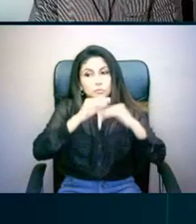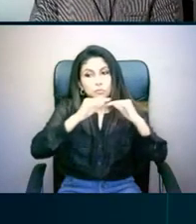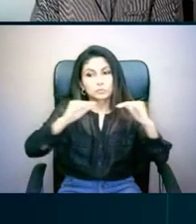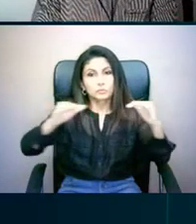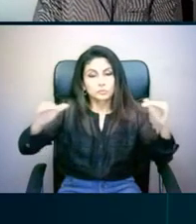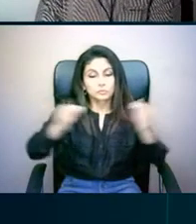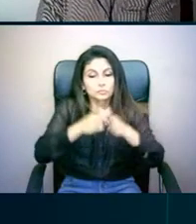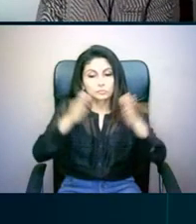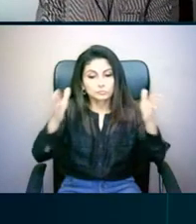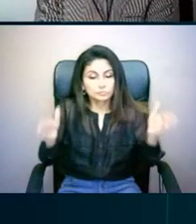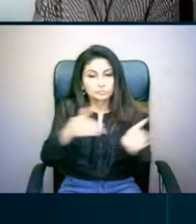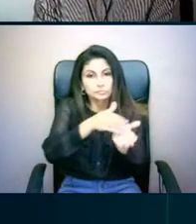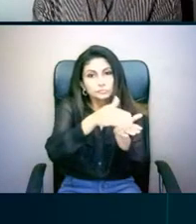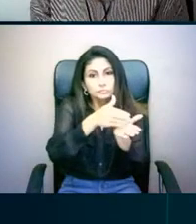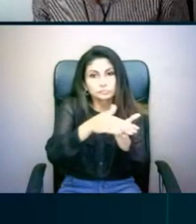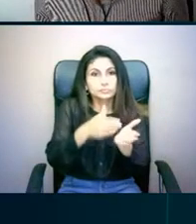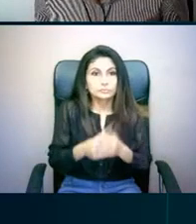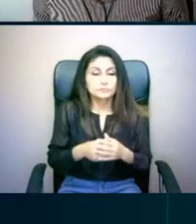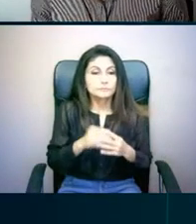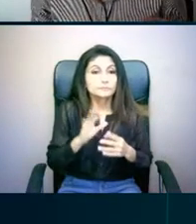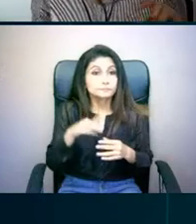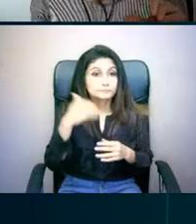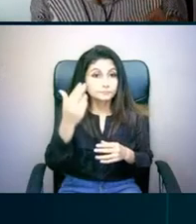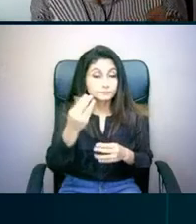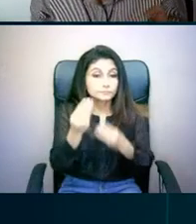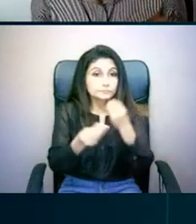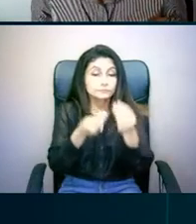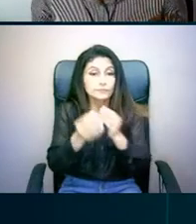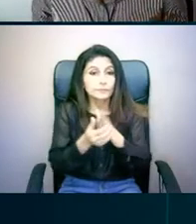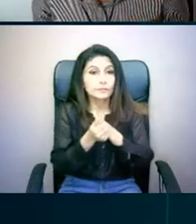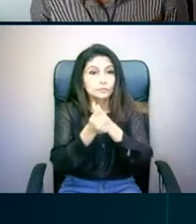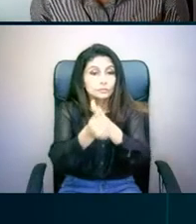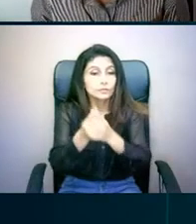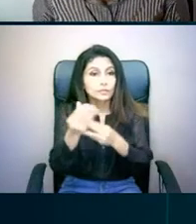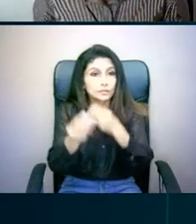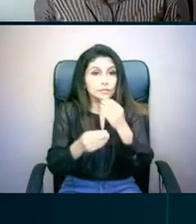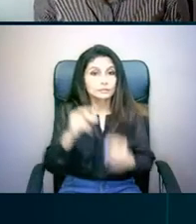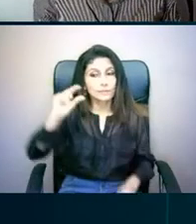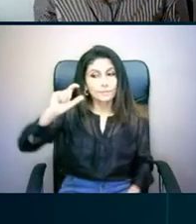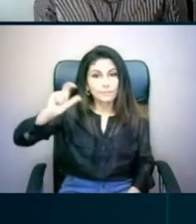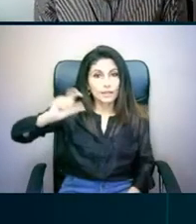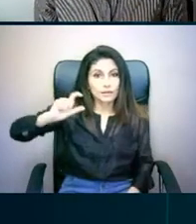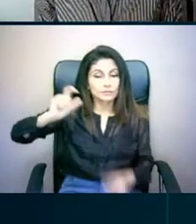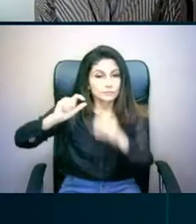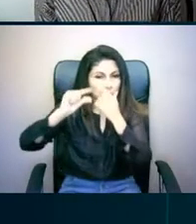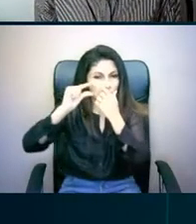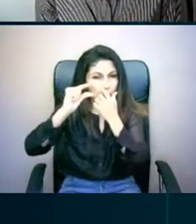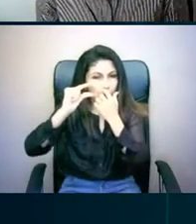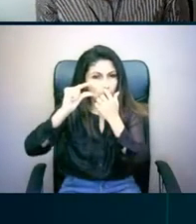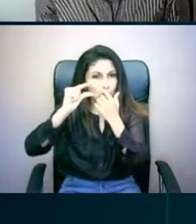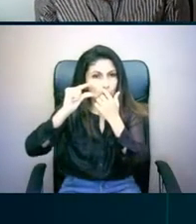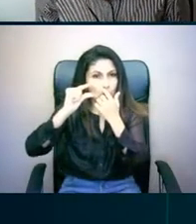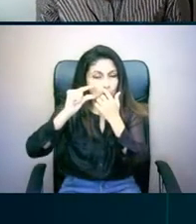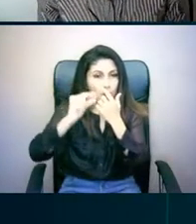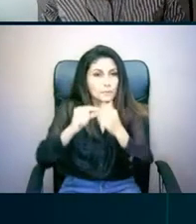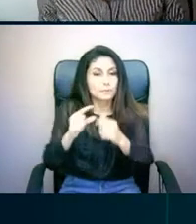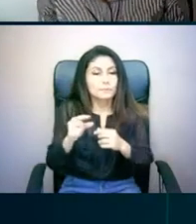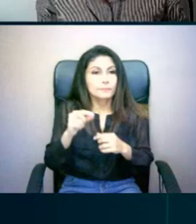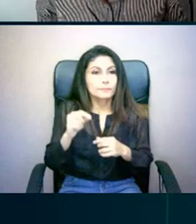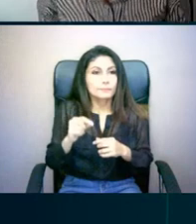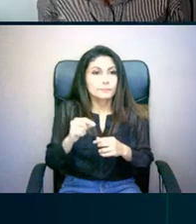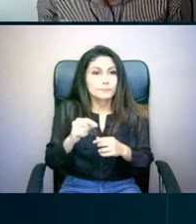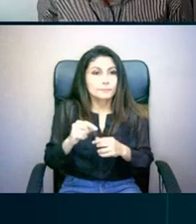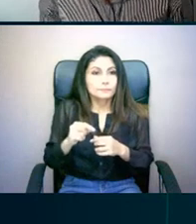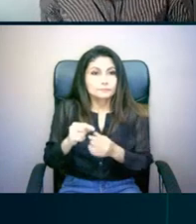Listo. Para la toxicidad del hexano, pues se hicieron viales pequeños en el que el sustrato es el